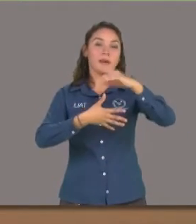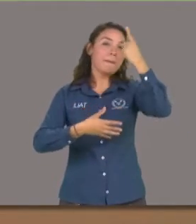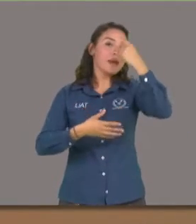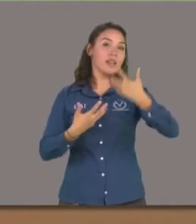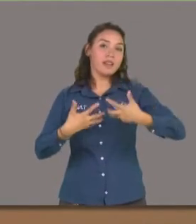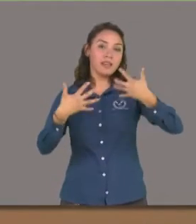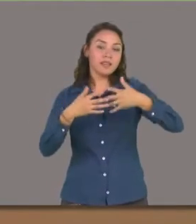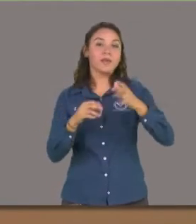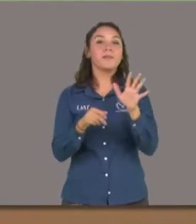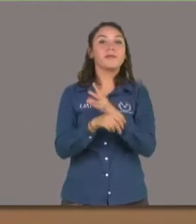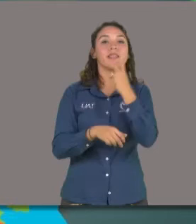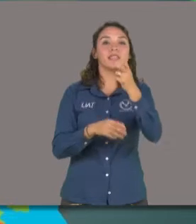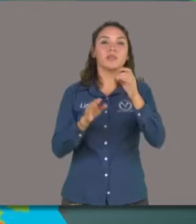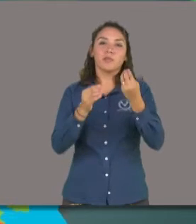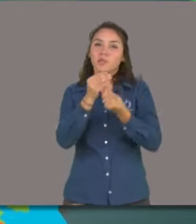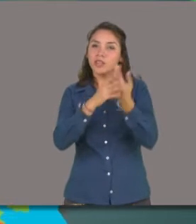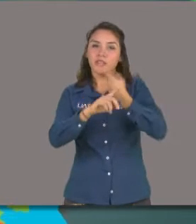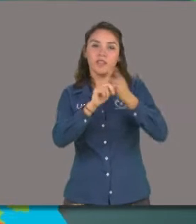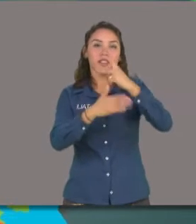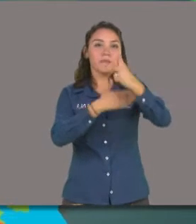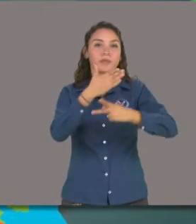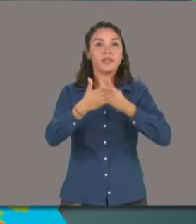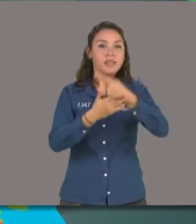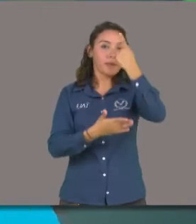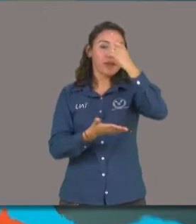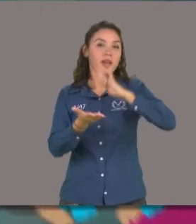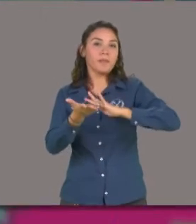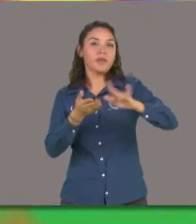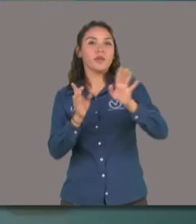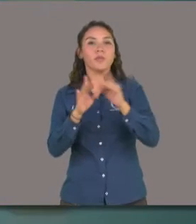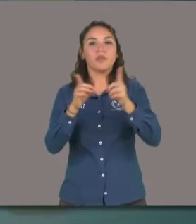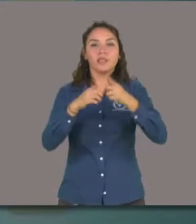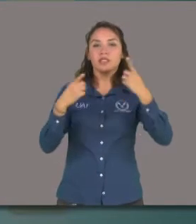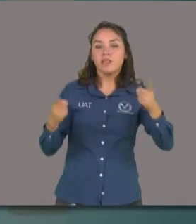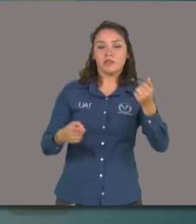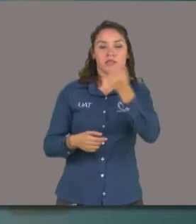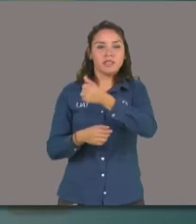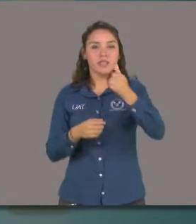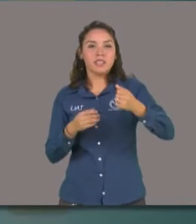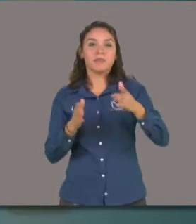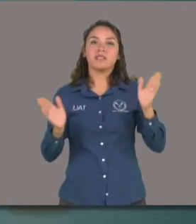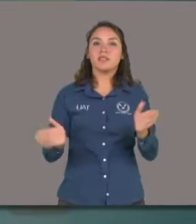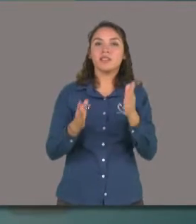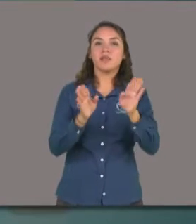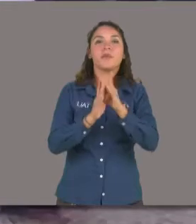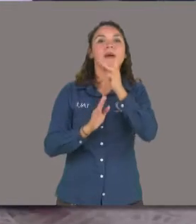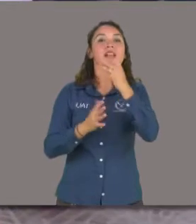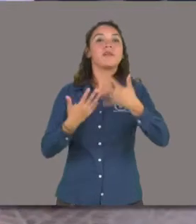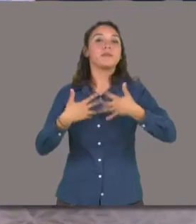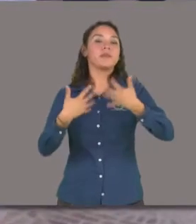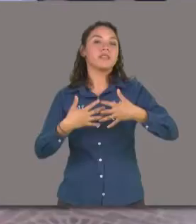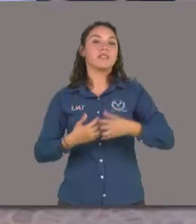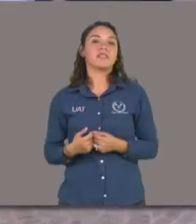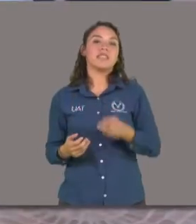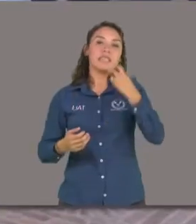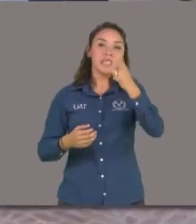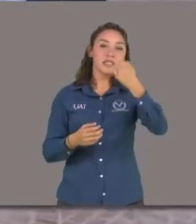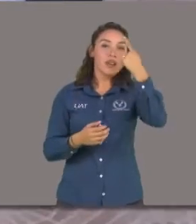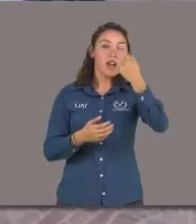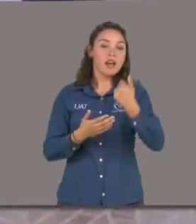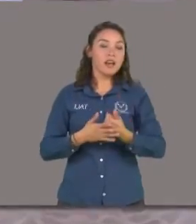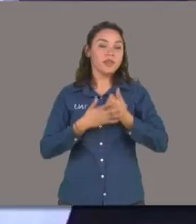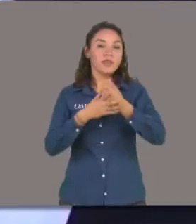de convertirse en algo exitoso. México es considerado el segundo mejor país en Latinoamérica para emprender, pues se han creado